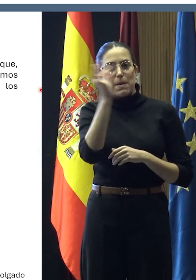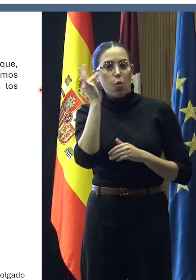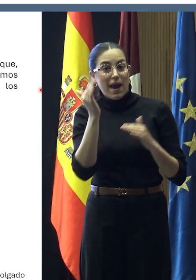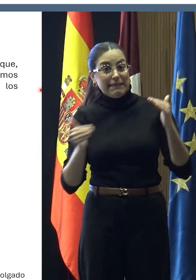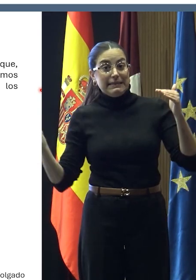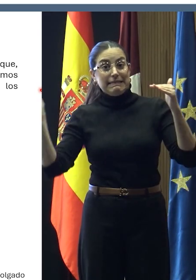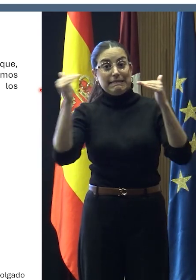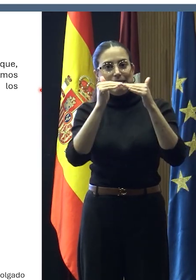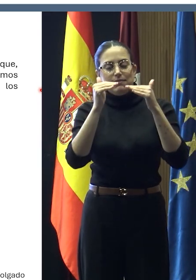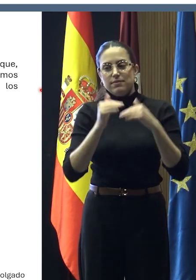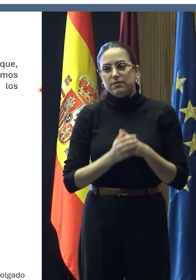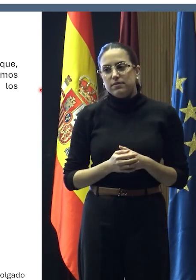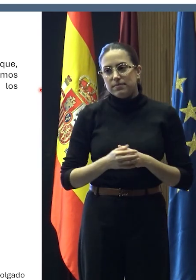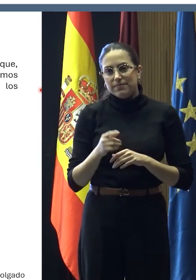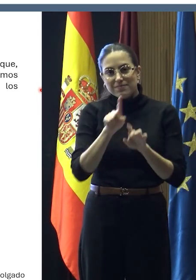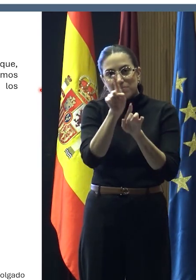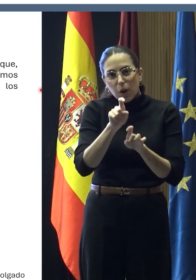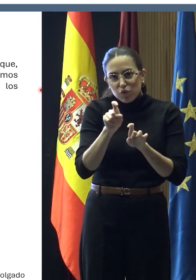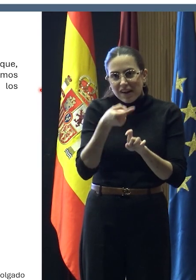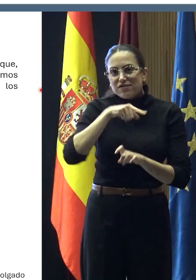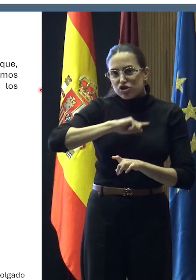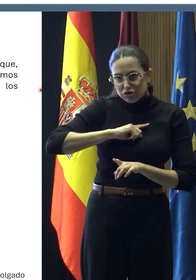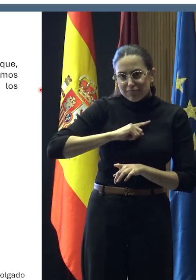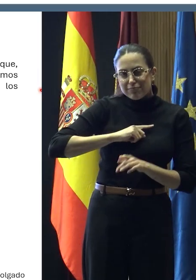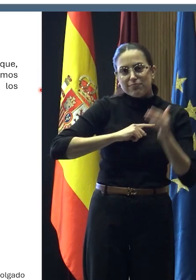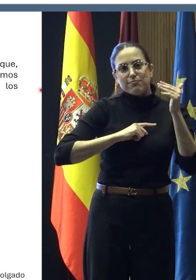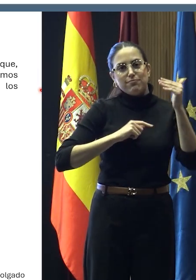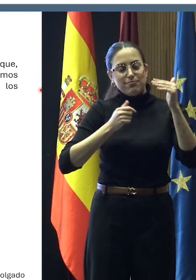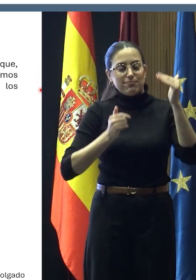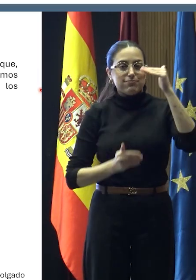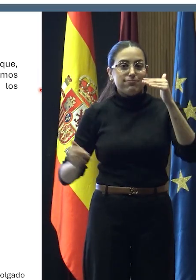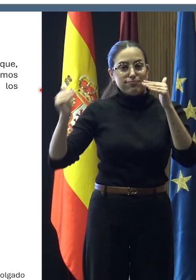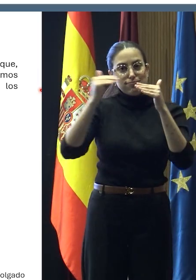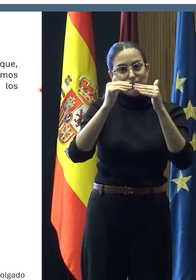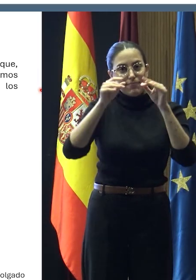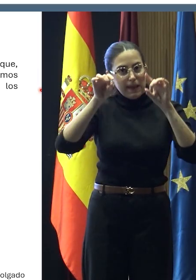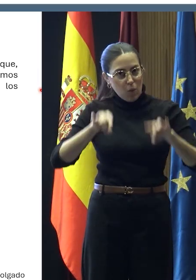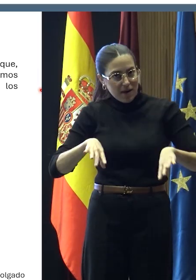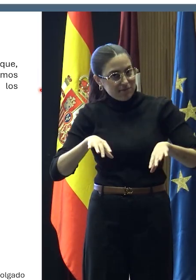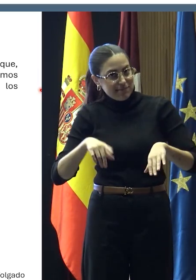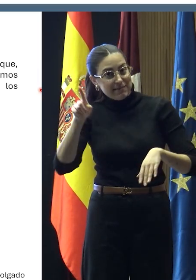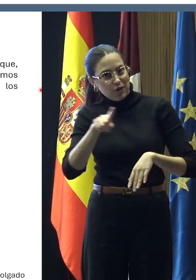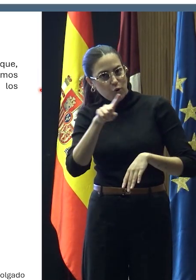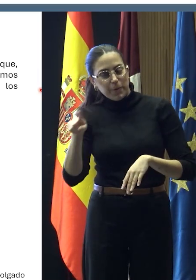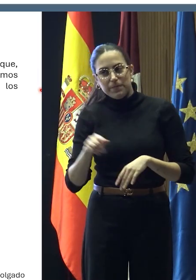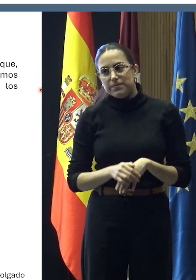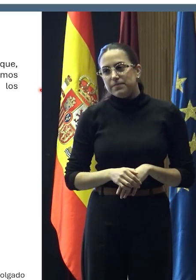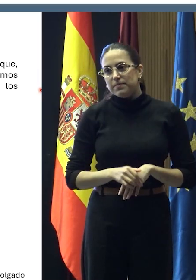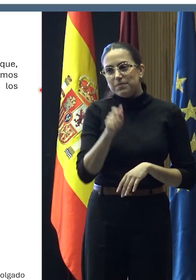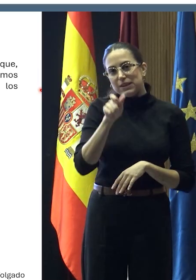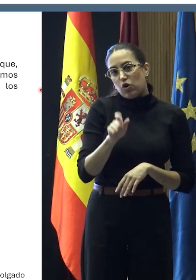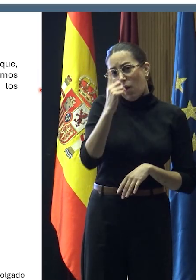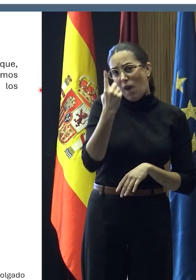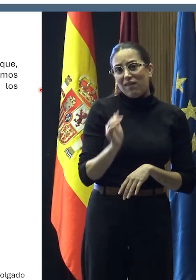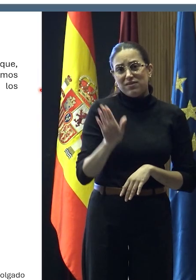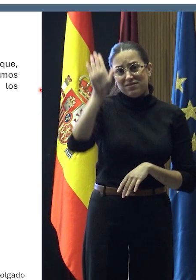¿Qué somos? La pregunta era que somos iguales. Bueno, no, nada más que una mano levantada, o